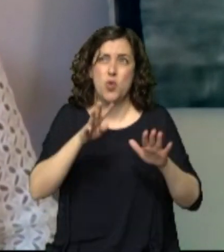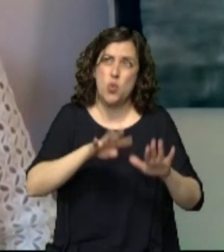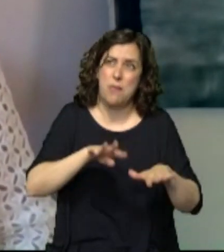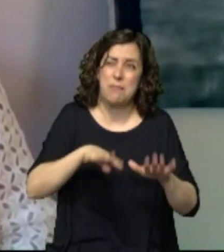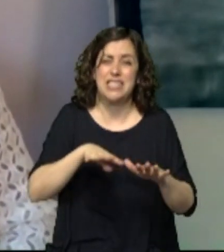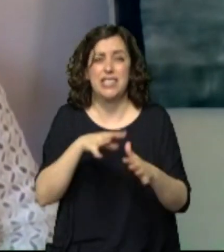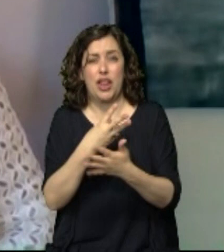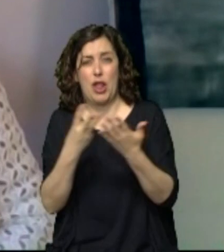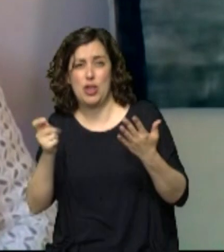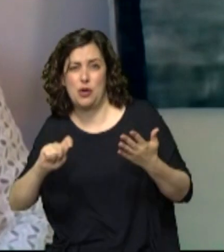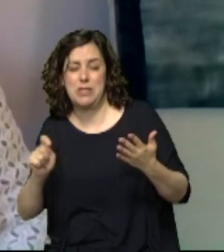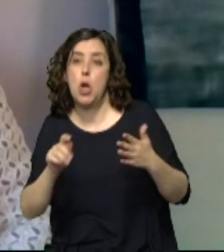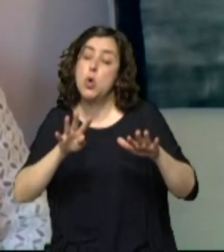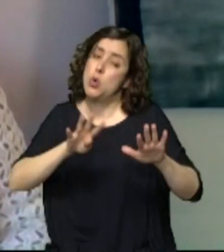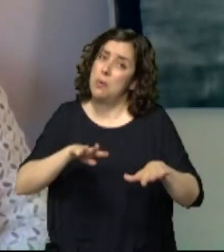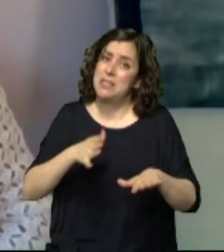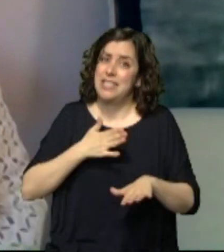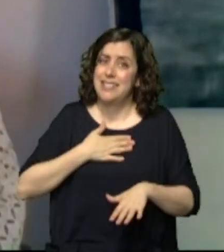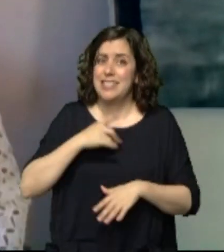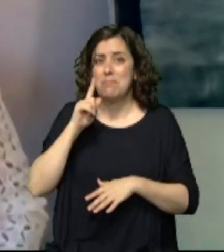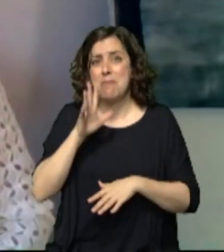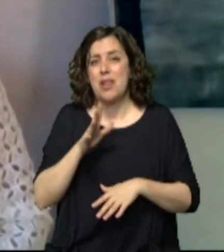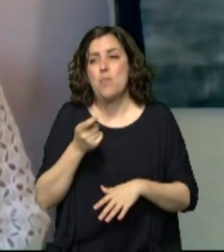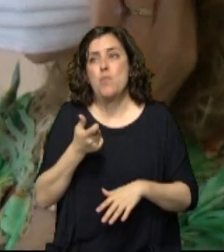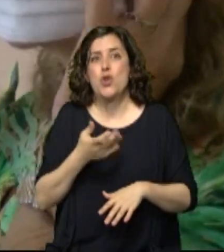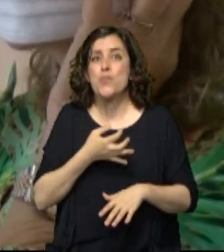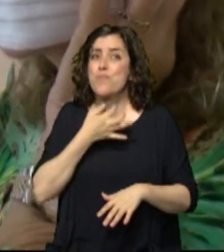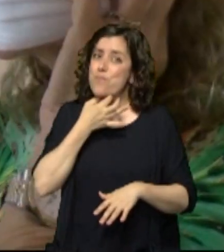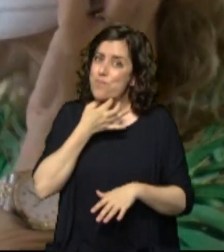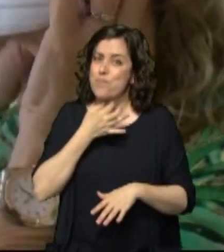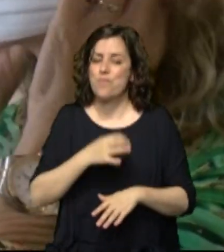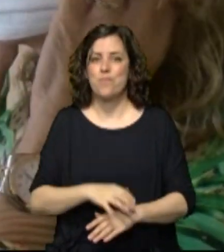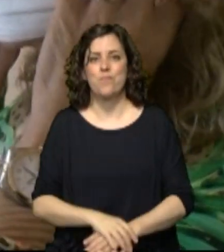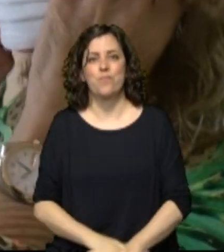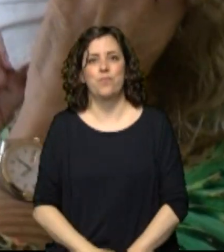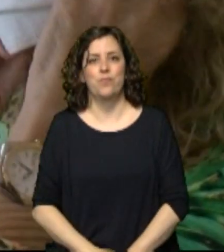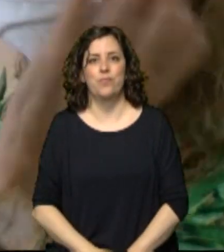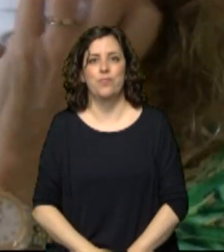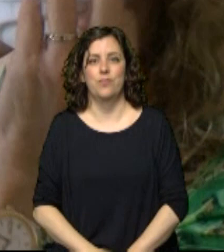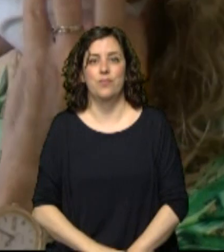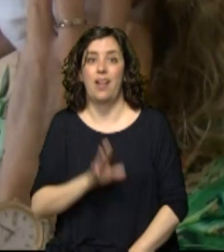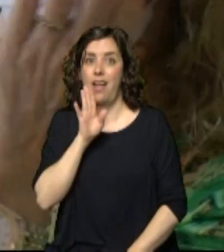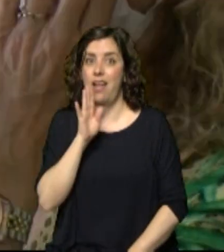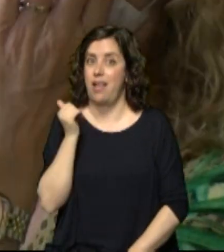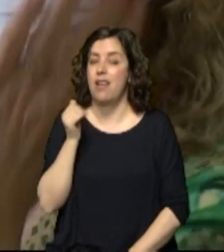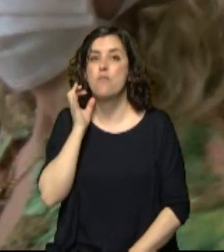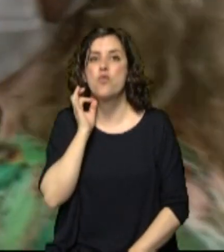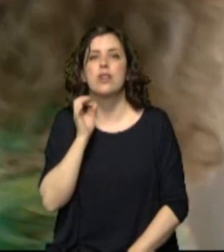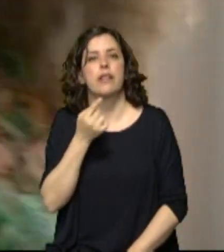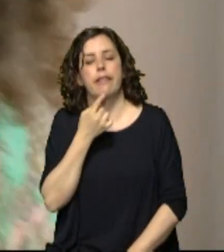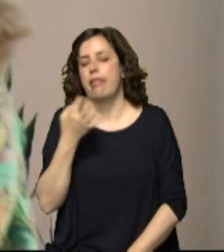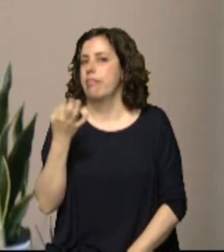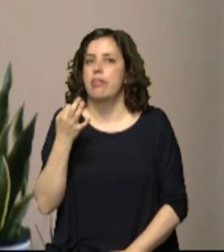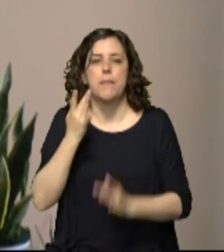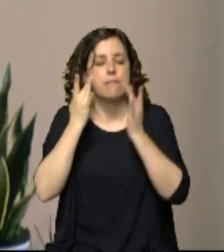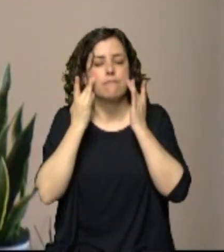meses mínimo, y ya 9 meses me parece muy arriesgado. Asegura Neira que es imprescindible mantener las recomendaciones de higiene.